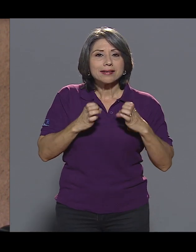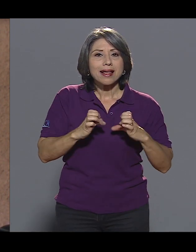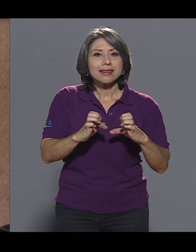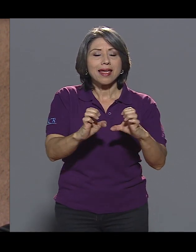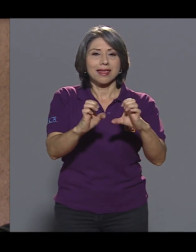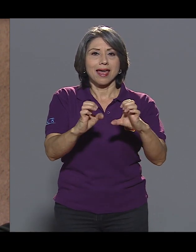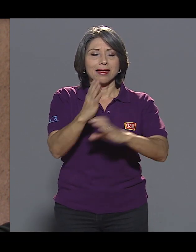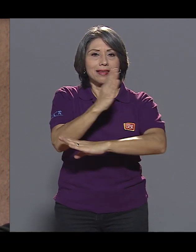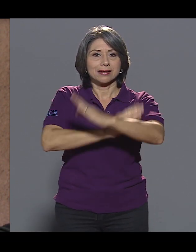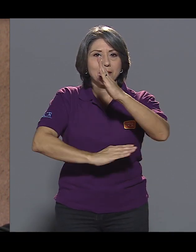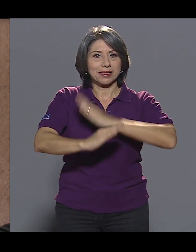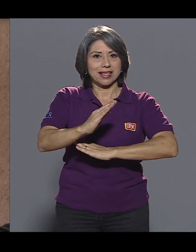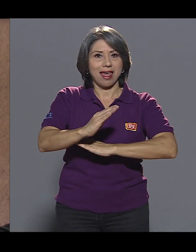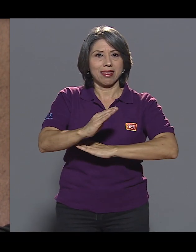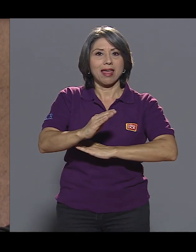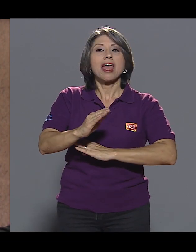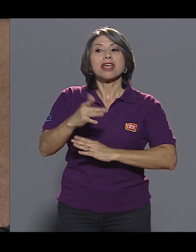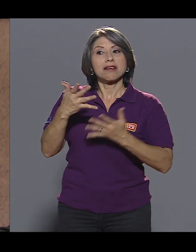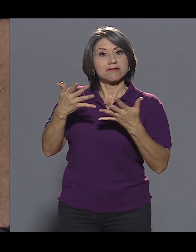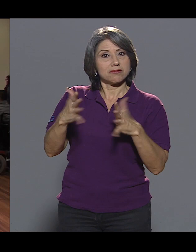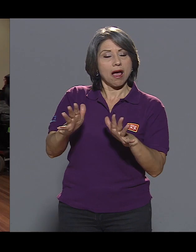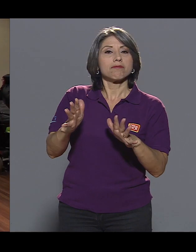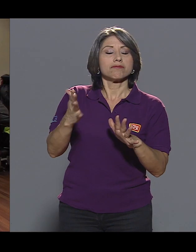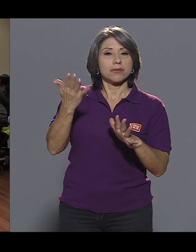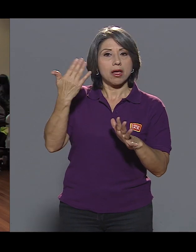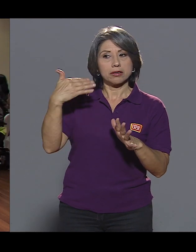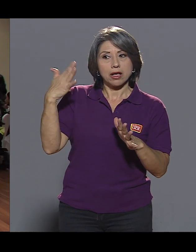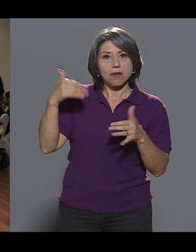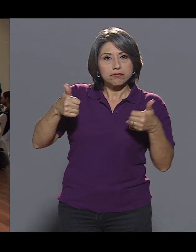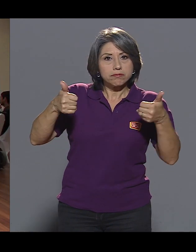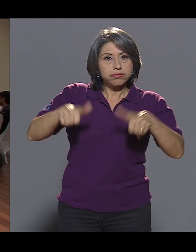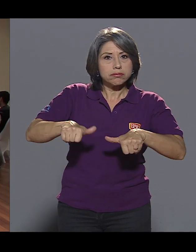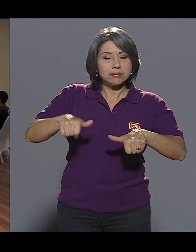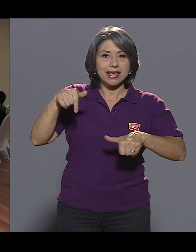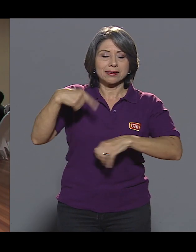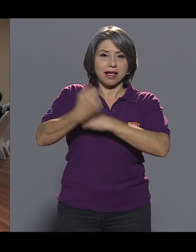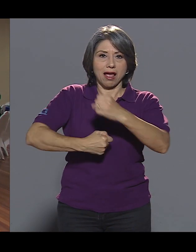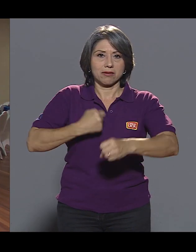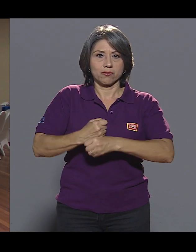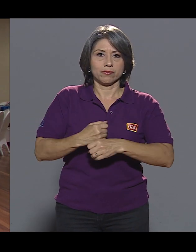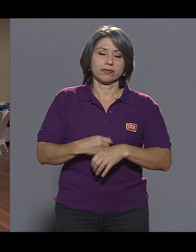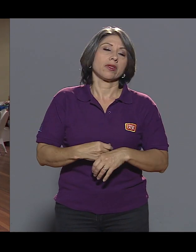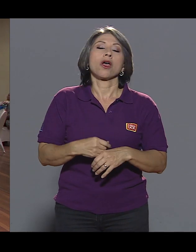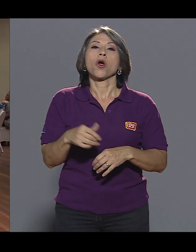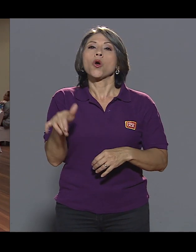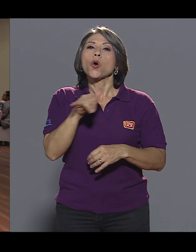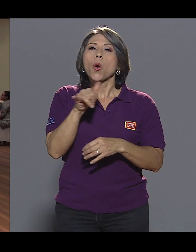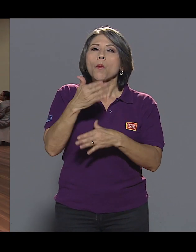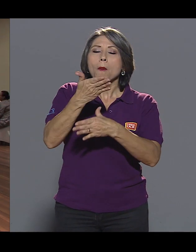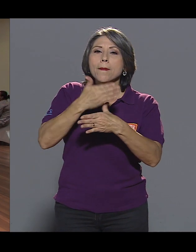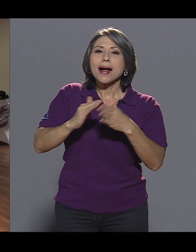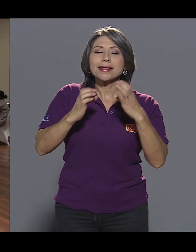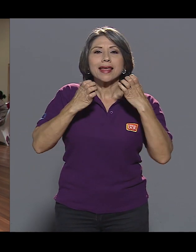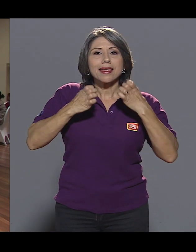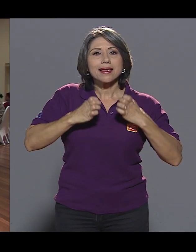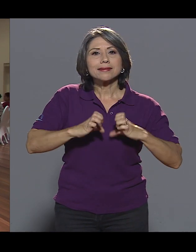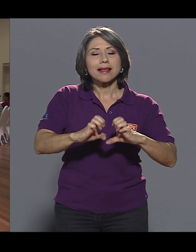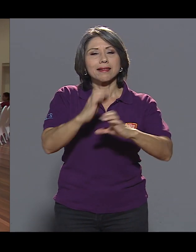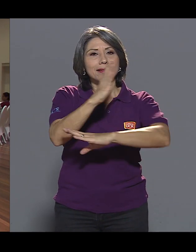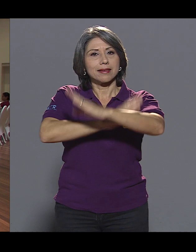de Población ha aprobado en el curso de este año. Entonces, como parte de la estrategia de